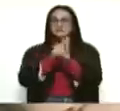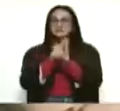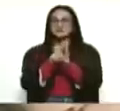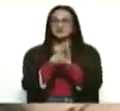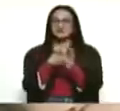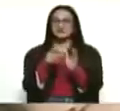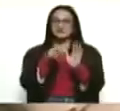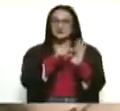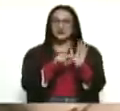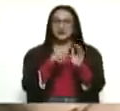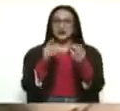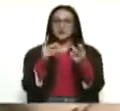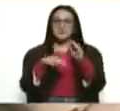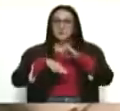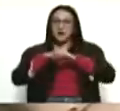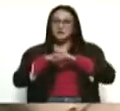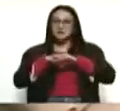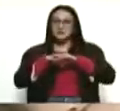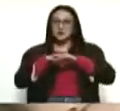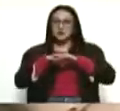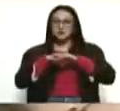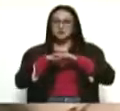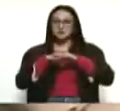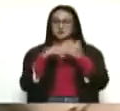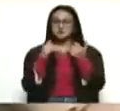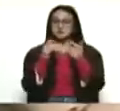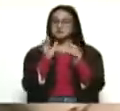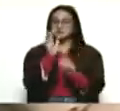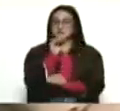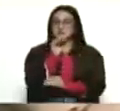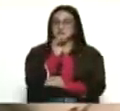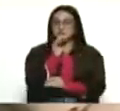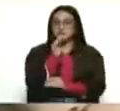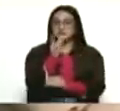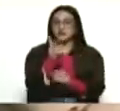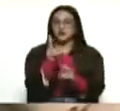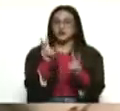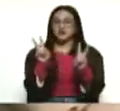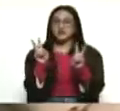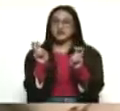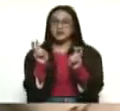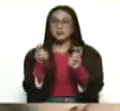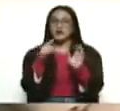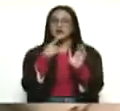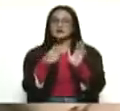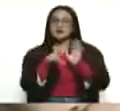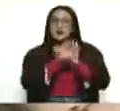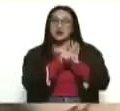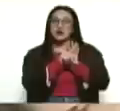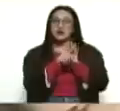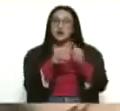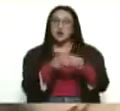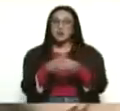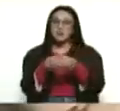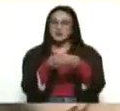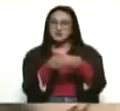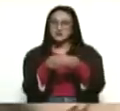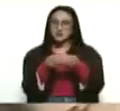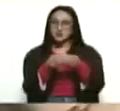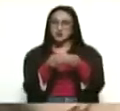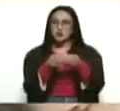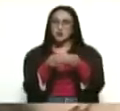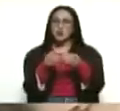queden establecidos los techos máximos de esas tasas. Hasta tanto eso no ocurra y basado en los parámetros que establece la ley, la Comisión de Armonización junto